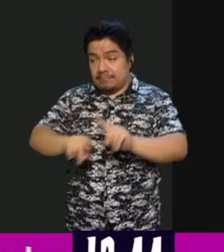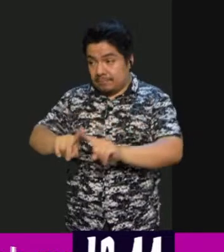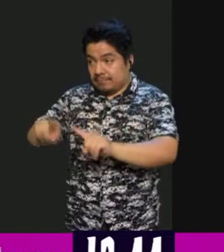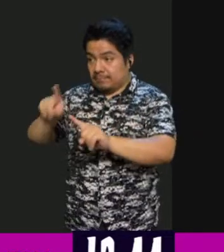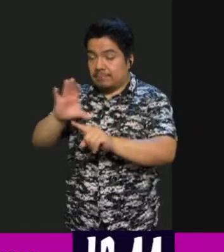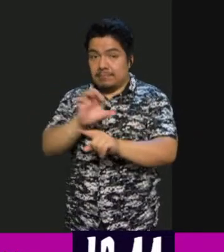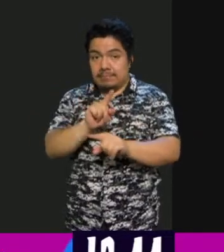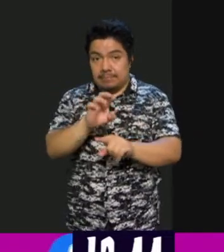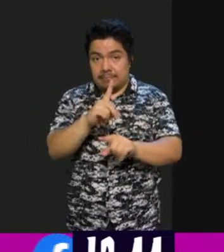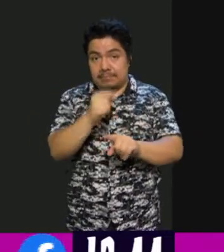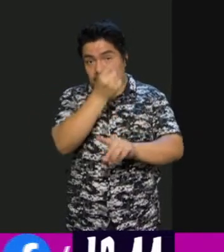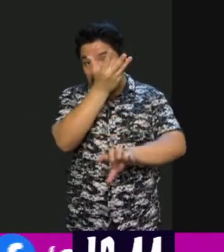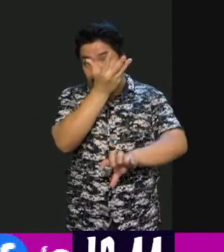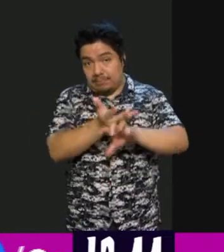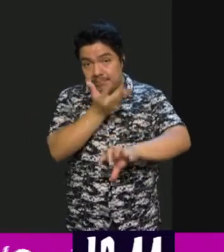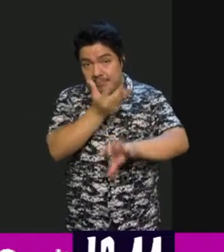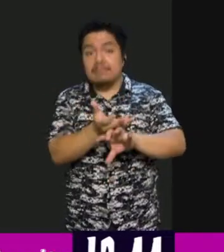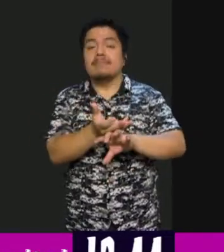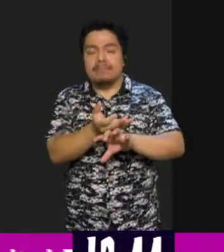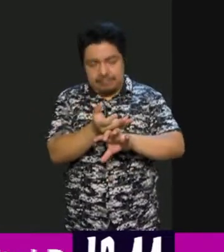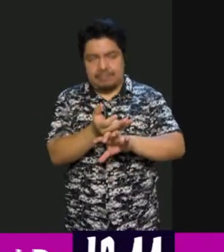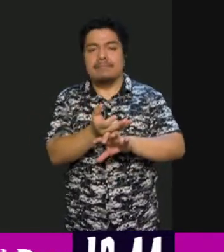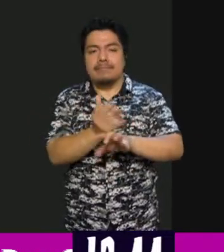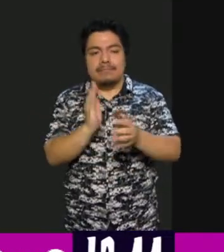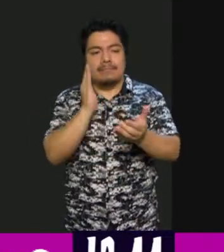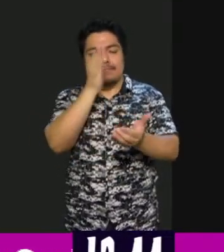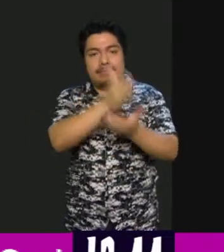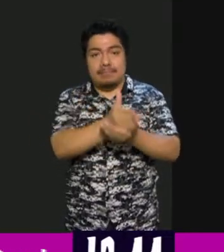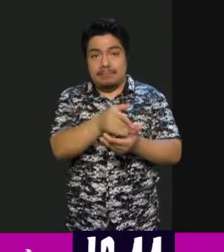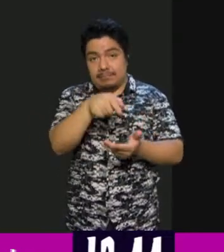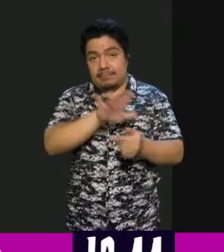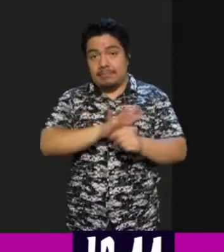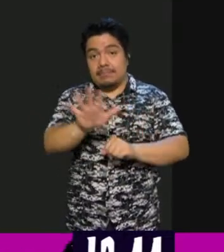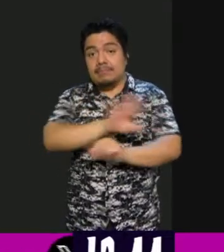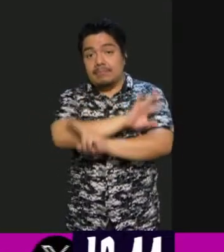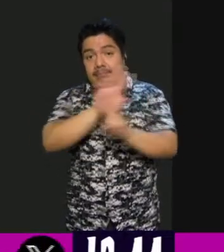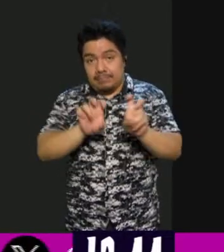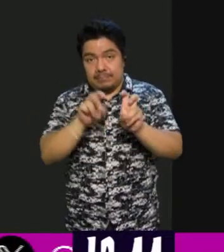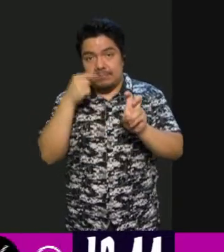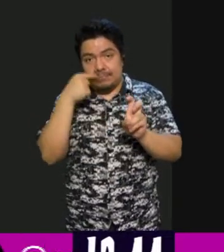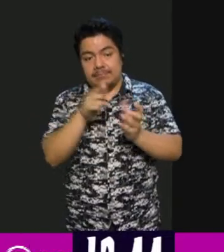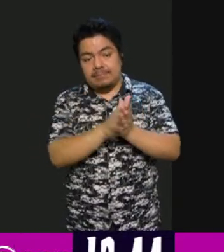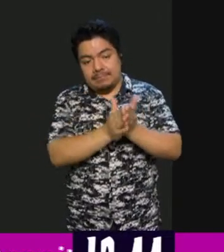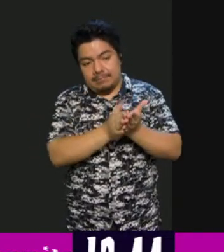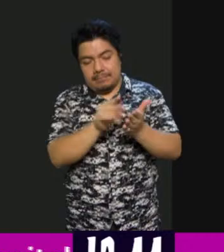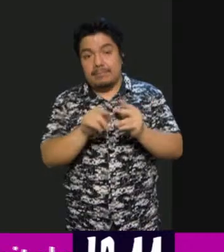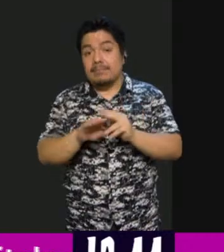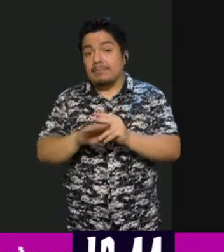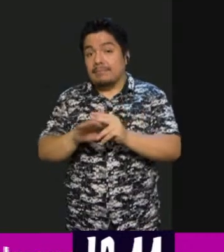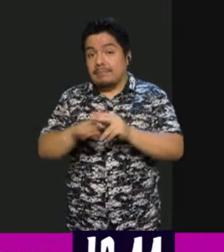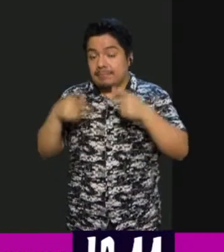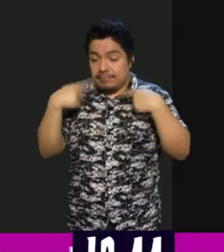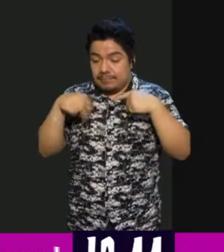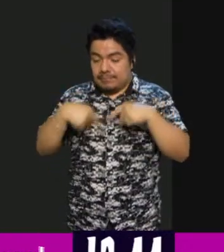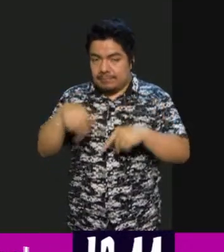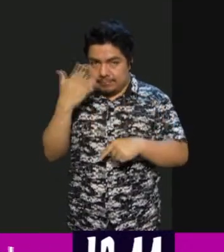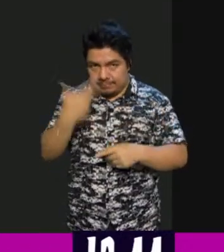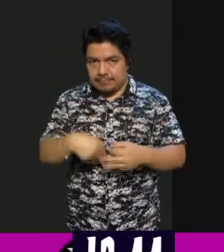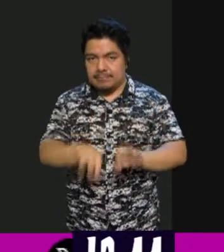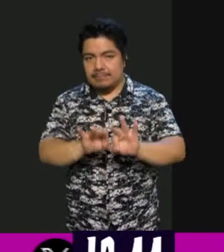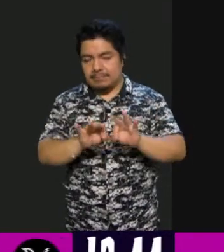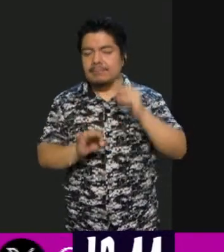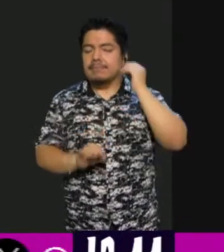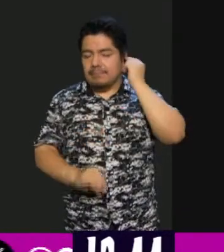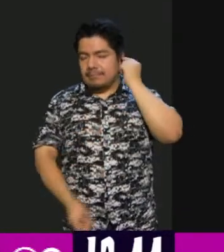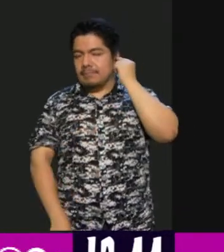consulados de México, los Estados Unidos, para pues llevarle el tema del libro a los migrantes, que la verdad es que es un tema muy importante